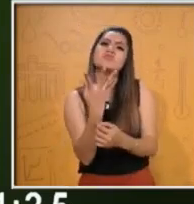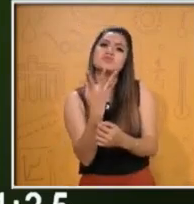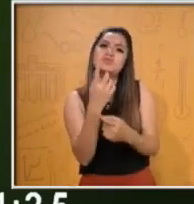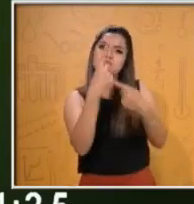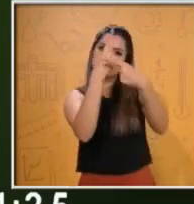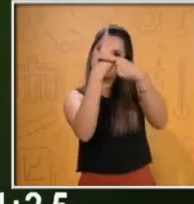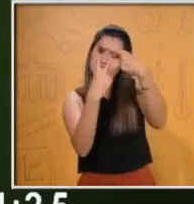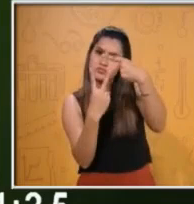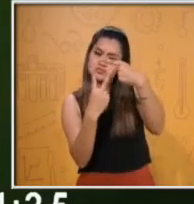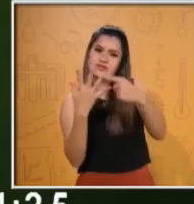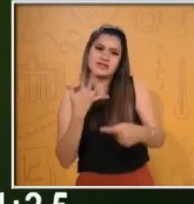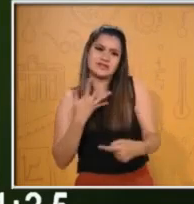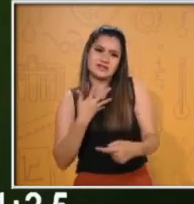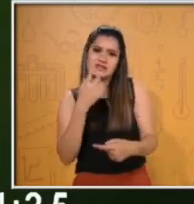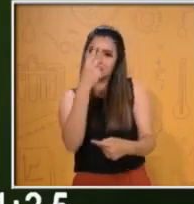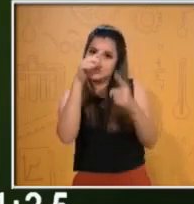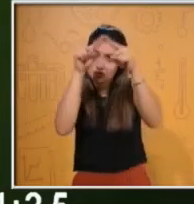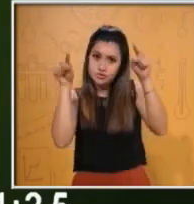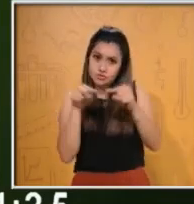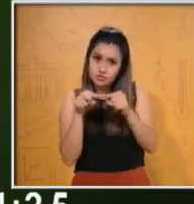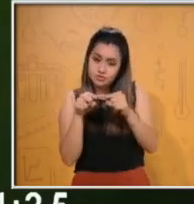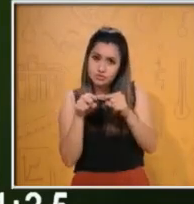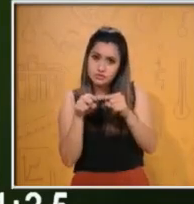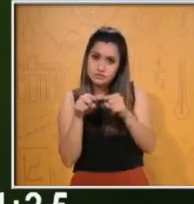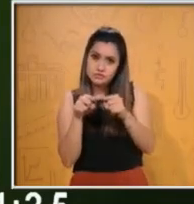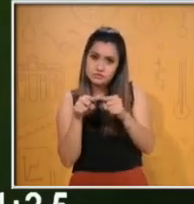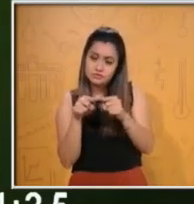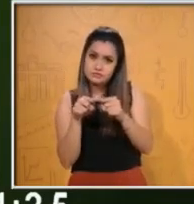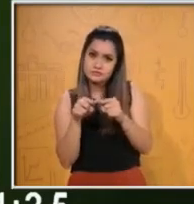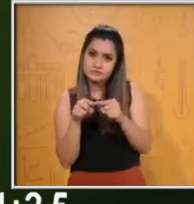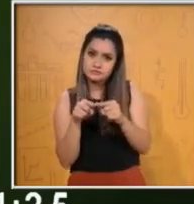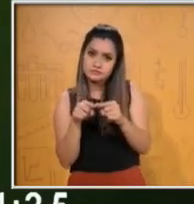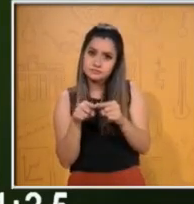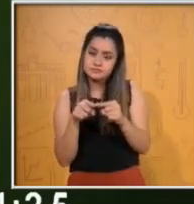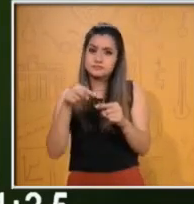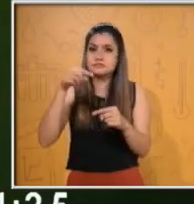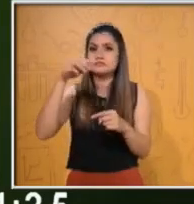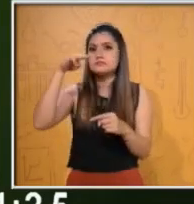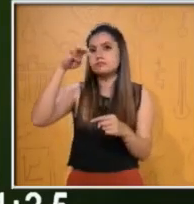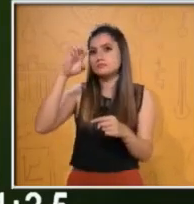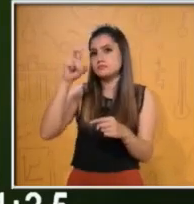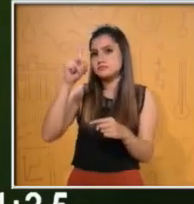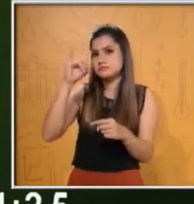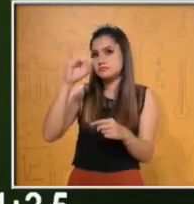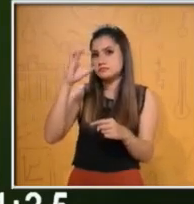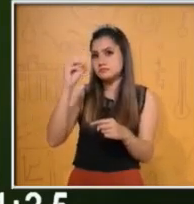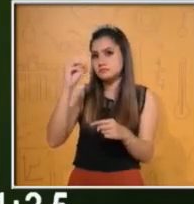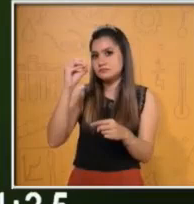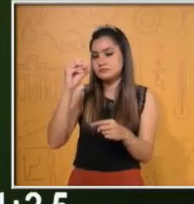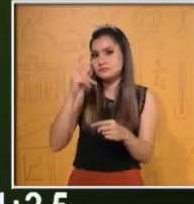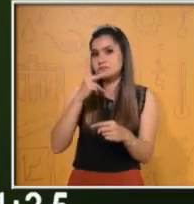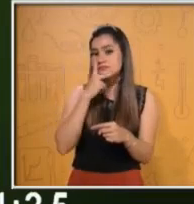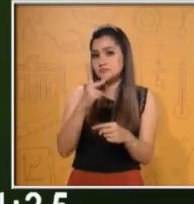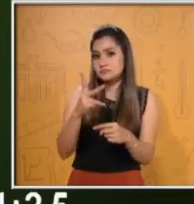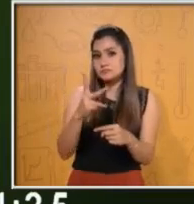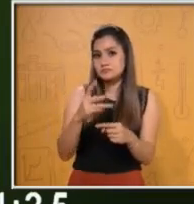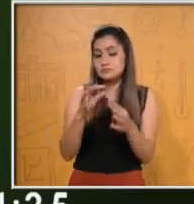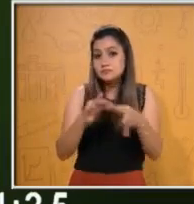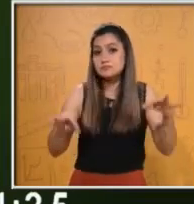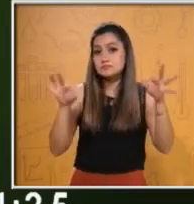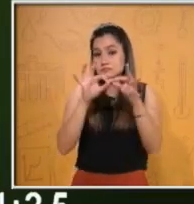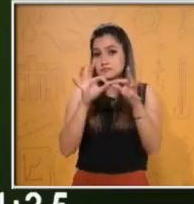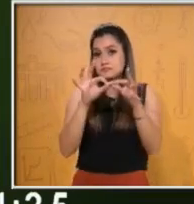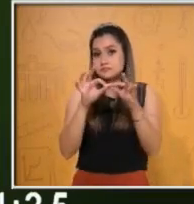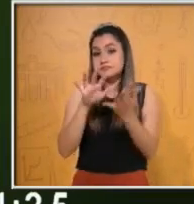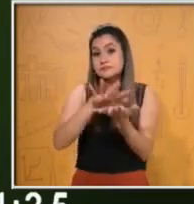medios tiene un entero? Medios es la palabra clave. Pues sí, efectivamente, tiene 2. Y por lo tanto,